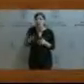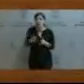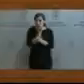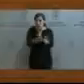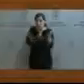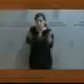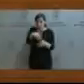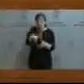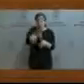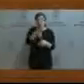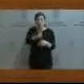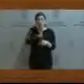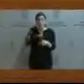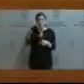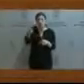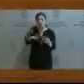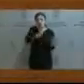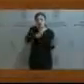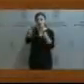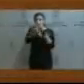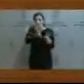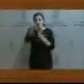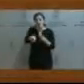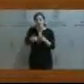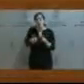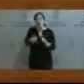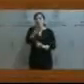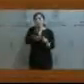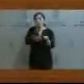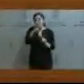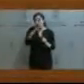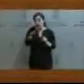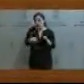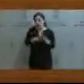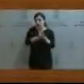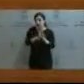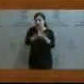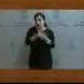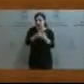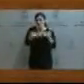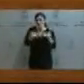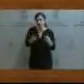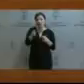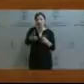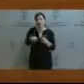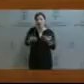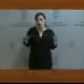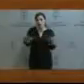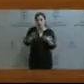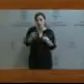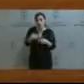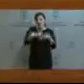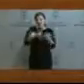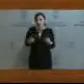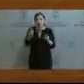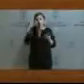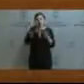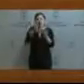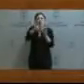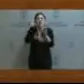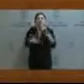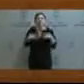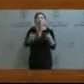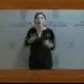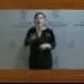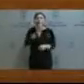de capital humano y de conocimiento, problemas para mantener la asistencia sanitaria y los objetivos de salud. Por cierto, ¿dónde están los objetivos de salud? ¿Dónde